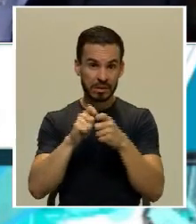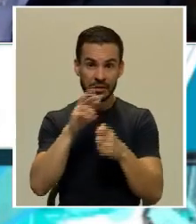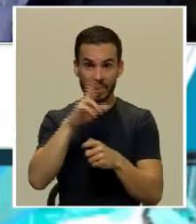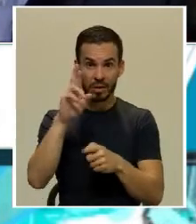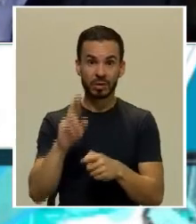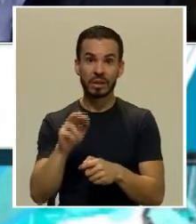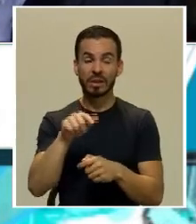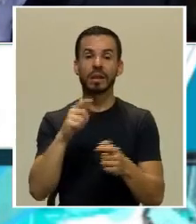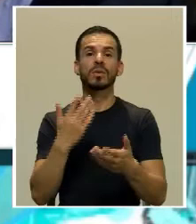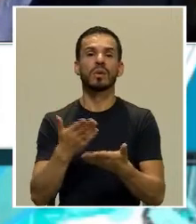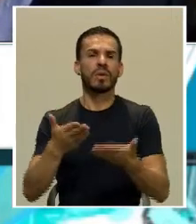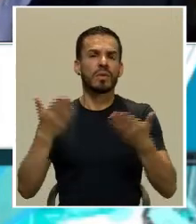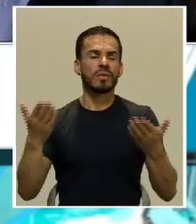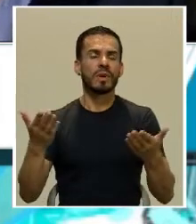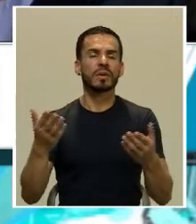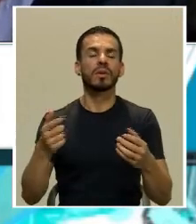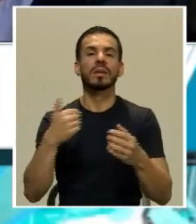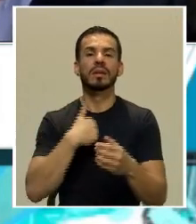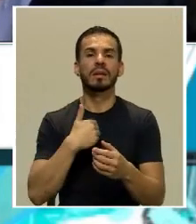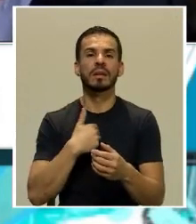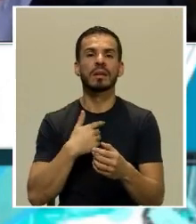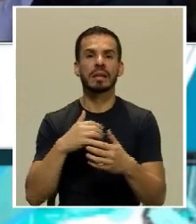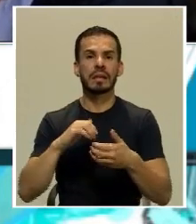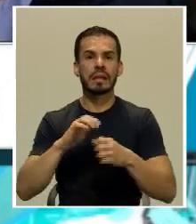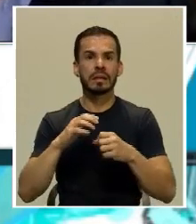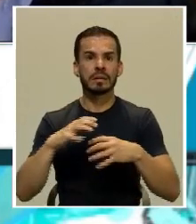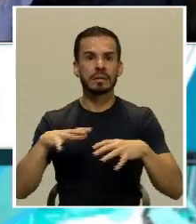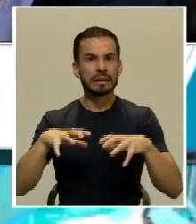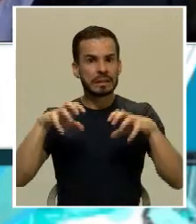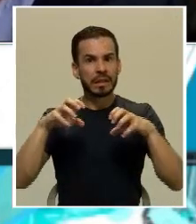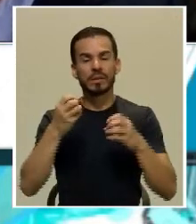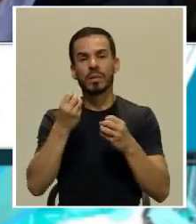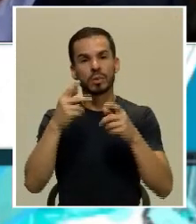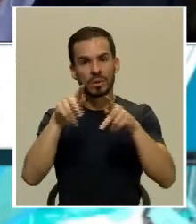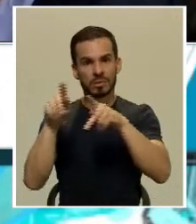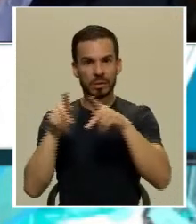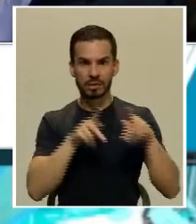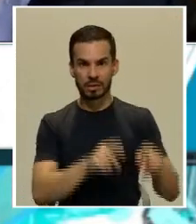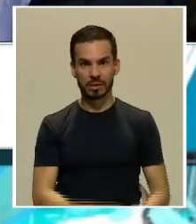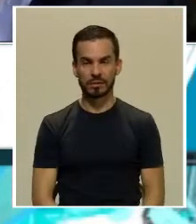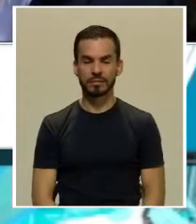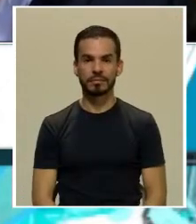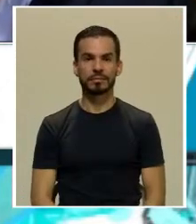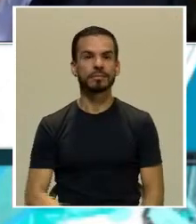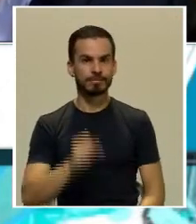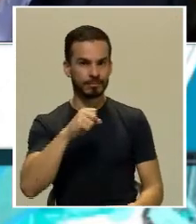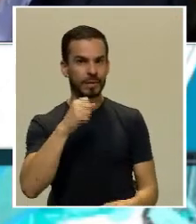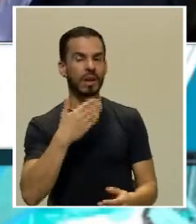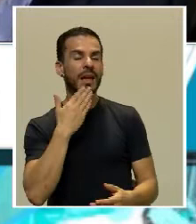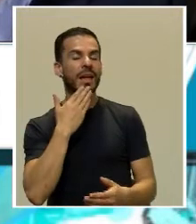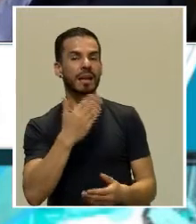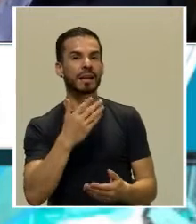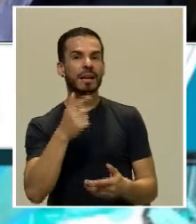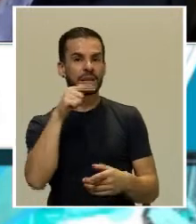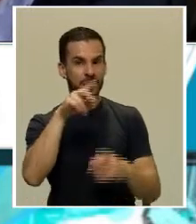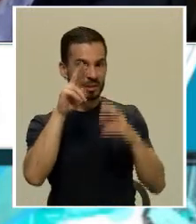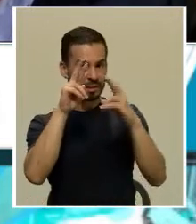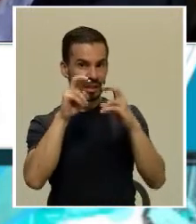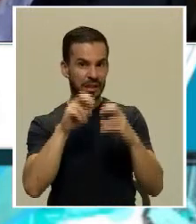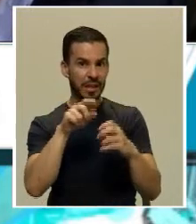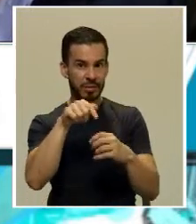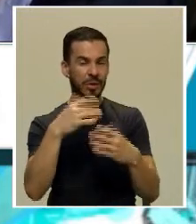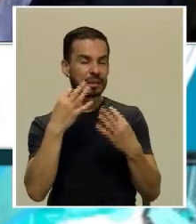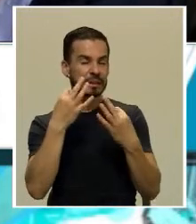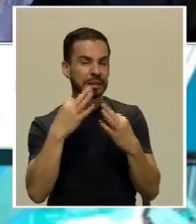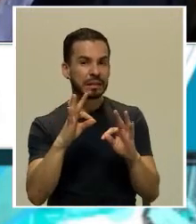Costa Rica es uno de los factores que tiene tensos a muchas personas, por supuesto. Así es, muchísimas gracias por este análisis,